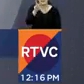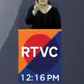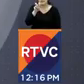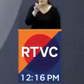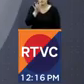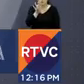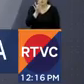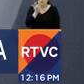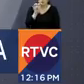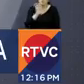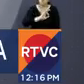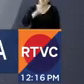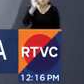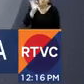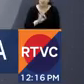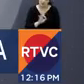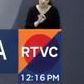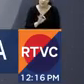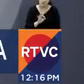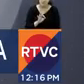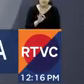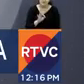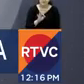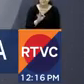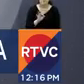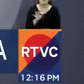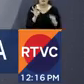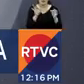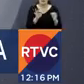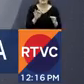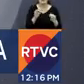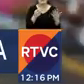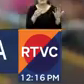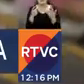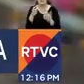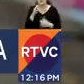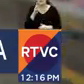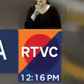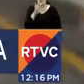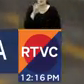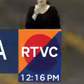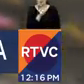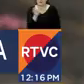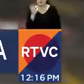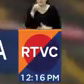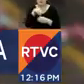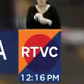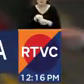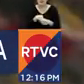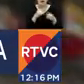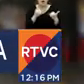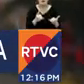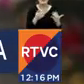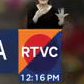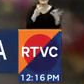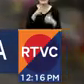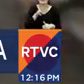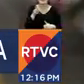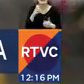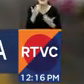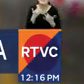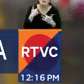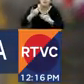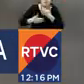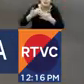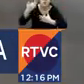749%, con 739 personas detenidas. Hay 727 internos que esperan judicialización